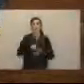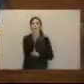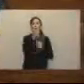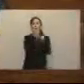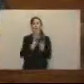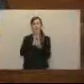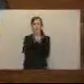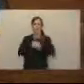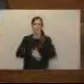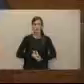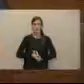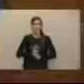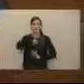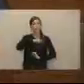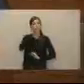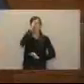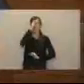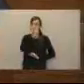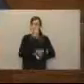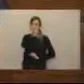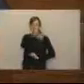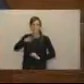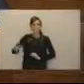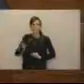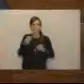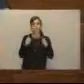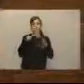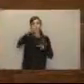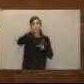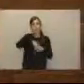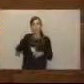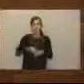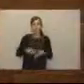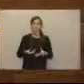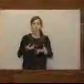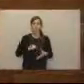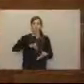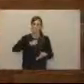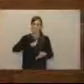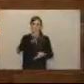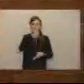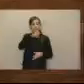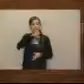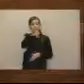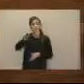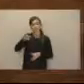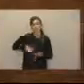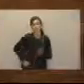respeto hacia las personas residentes y hacia el personal que trabaja en las residencias y centros de días.